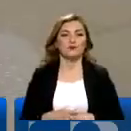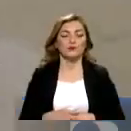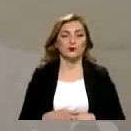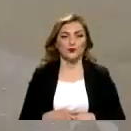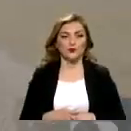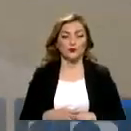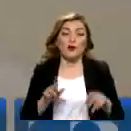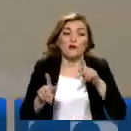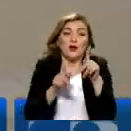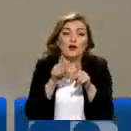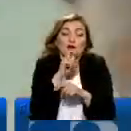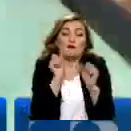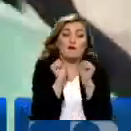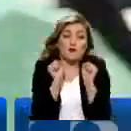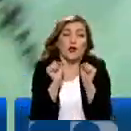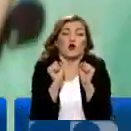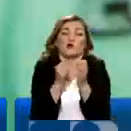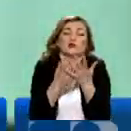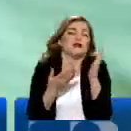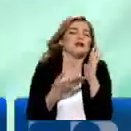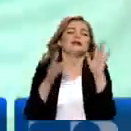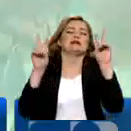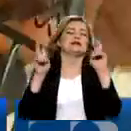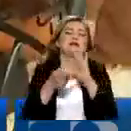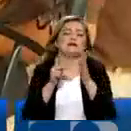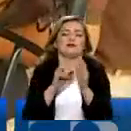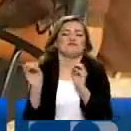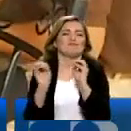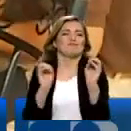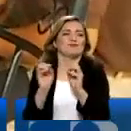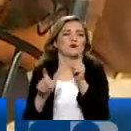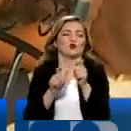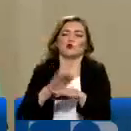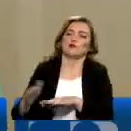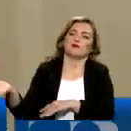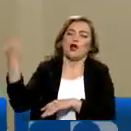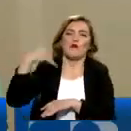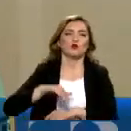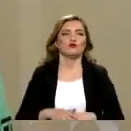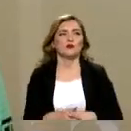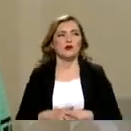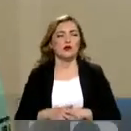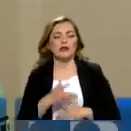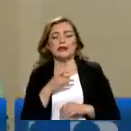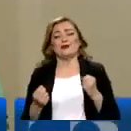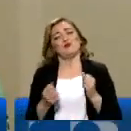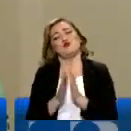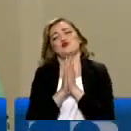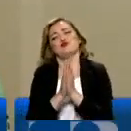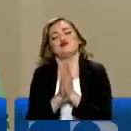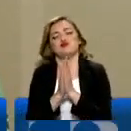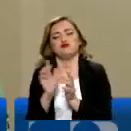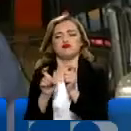y aunque la playa está fría el comercio y la gastronomía aspiran a convencer a los turistas que anhelamos ya que la gente